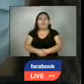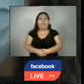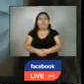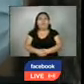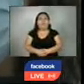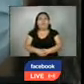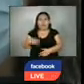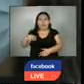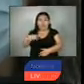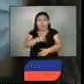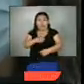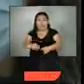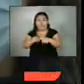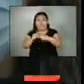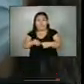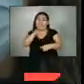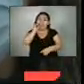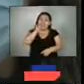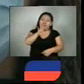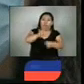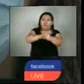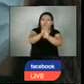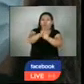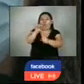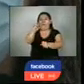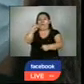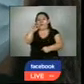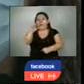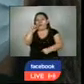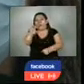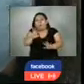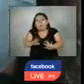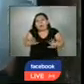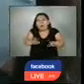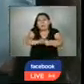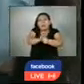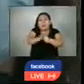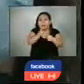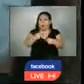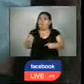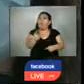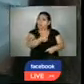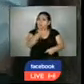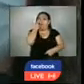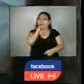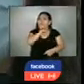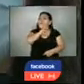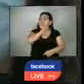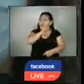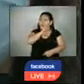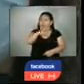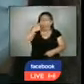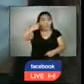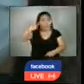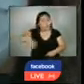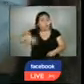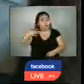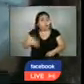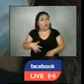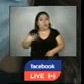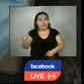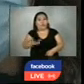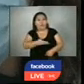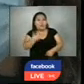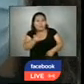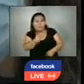Nuestros epidemiólogos dicen que Omicron es una versión más leve de COVID, pero la gente todavía se enferma y la gente todavía se enferma gravemente.